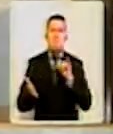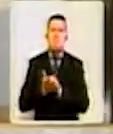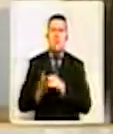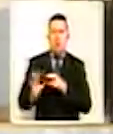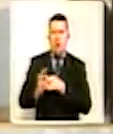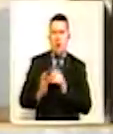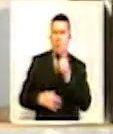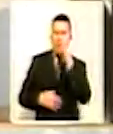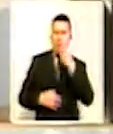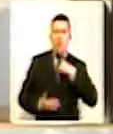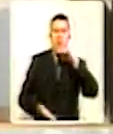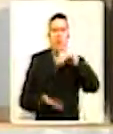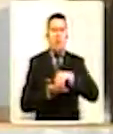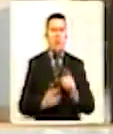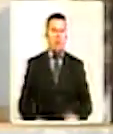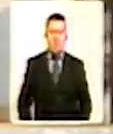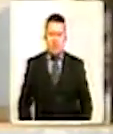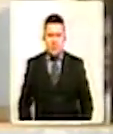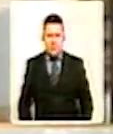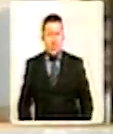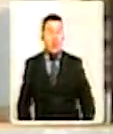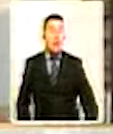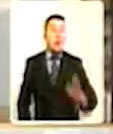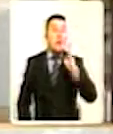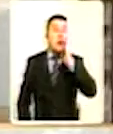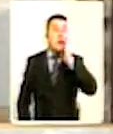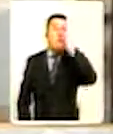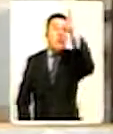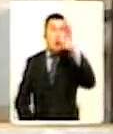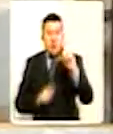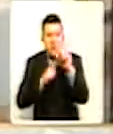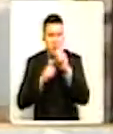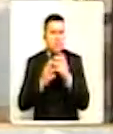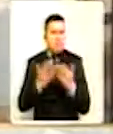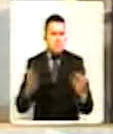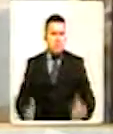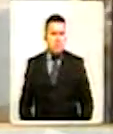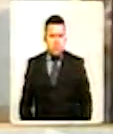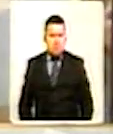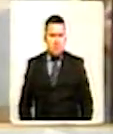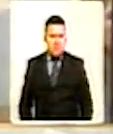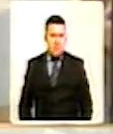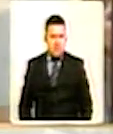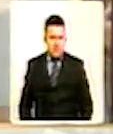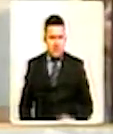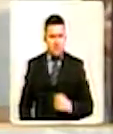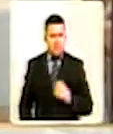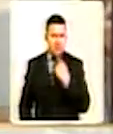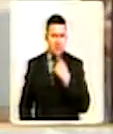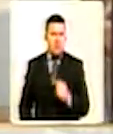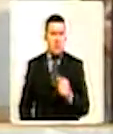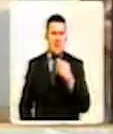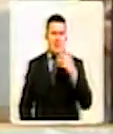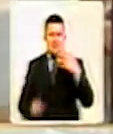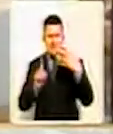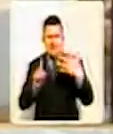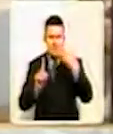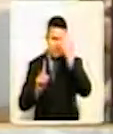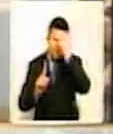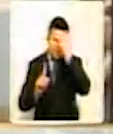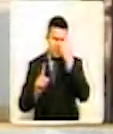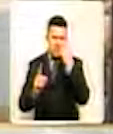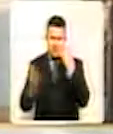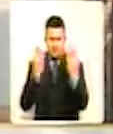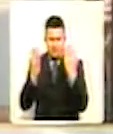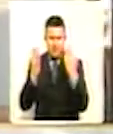política. El futuro de la Procuraduría lo predico en función de 6 ejes que voy a mencionar